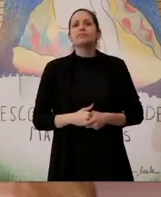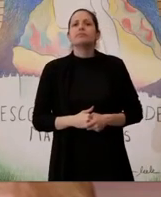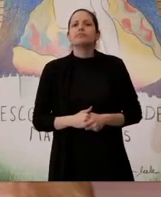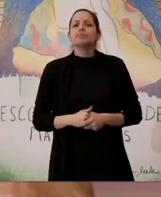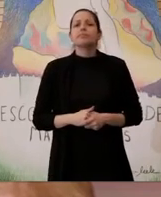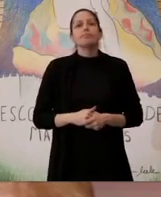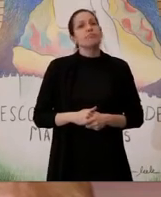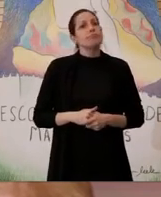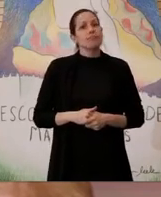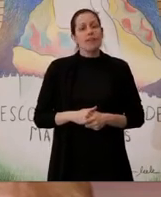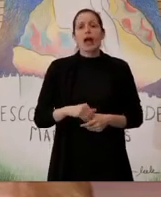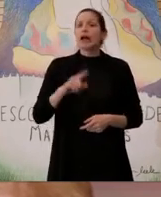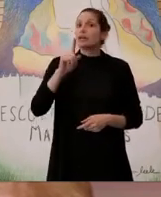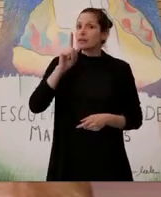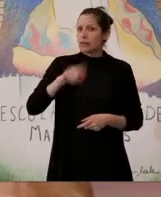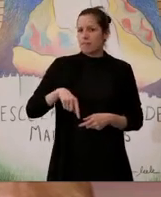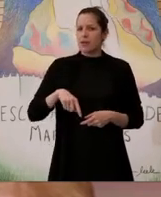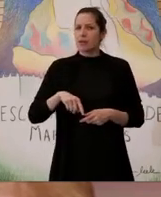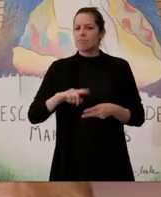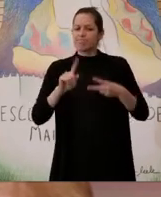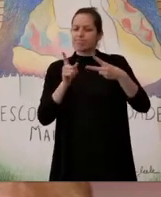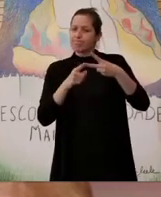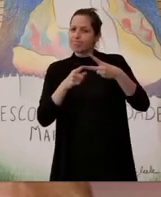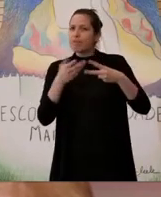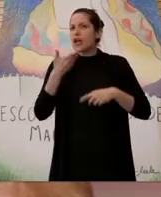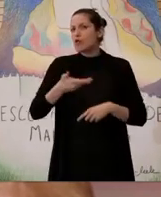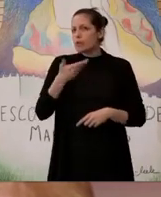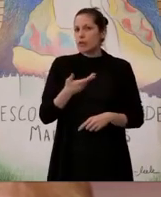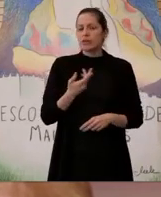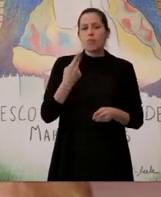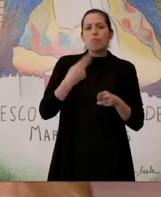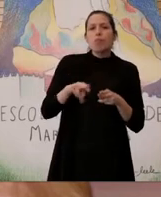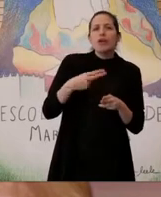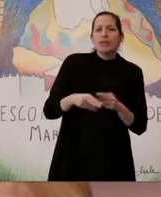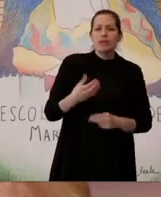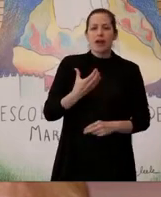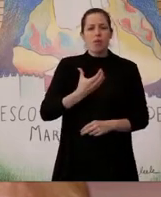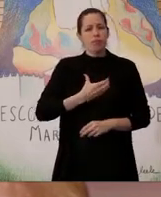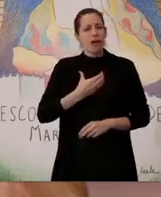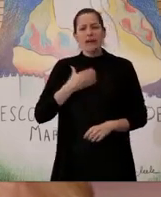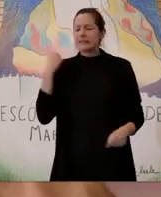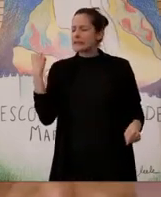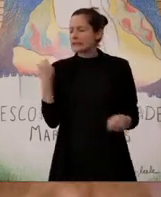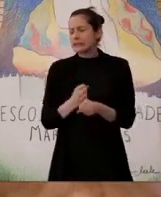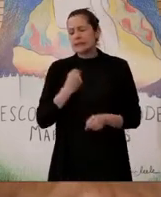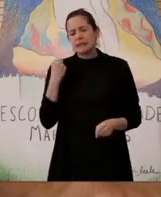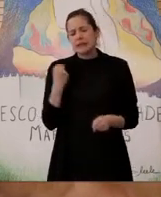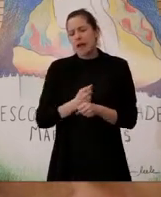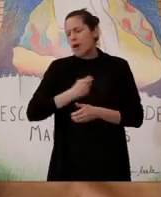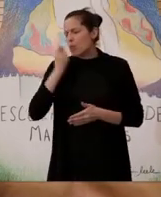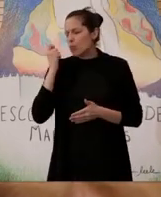en segundo lugar a política municipal da muchísimo traballo Ten un trabajo